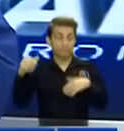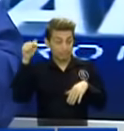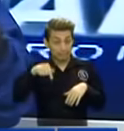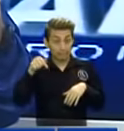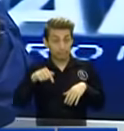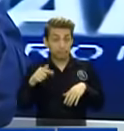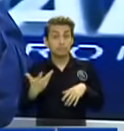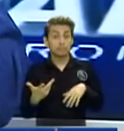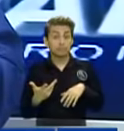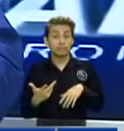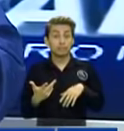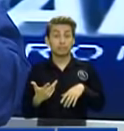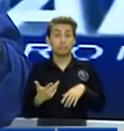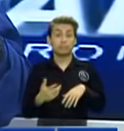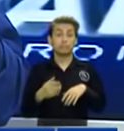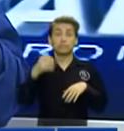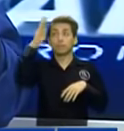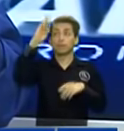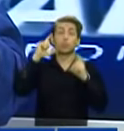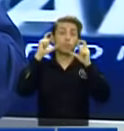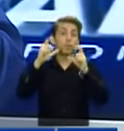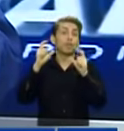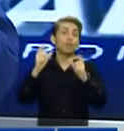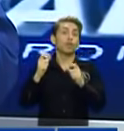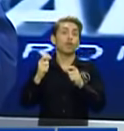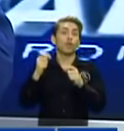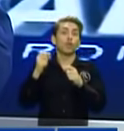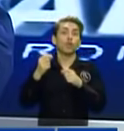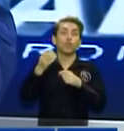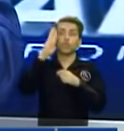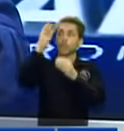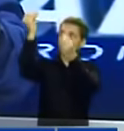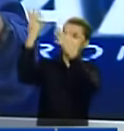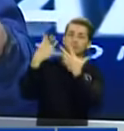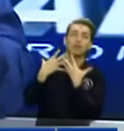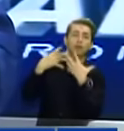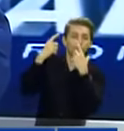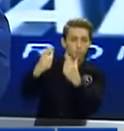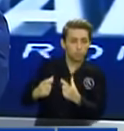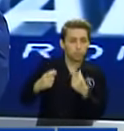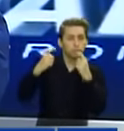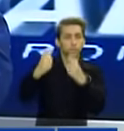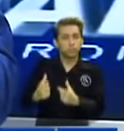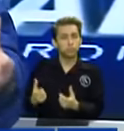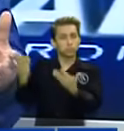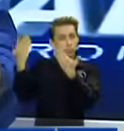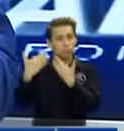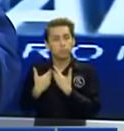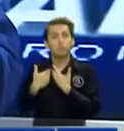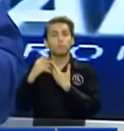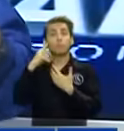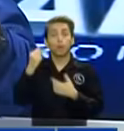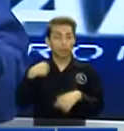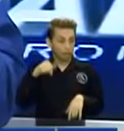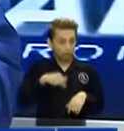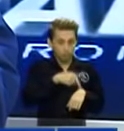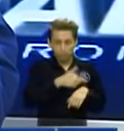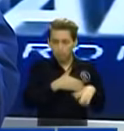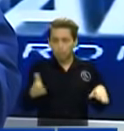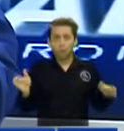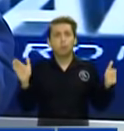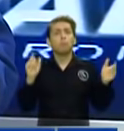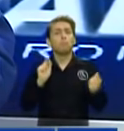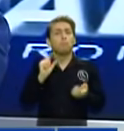una protección de Dios. Ha sido una protección de Dios el que podamos estar hasta este momento pudiendo decir 29 casos